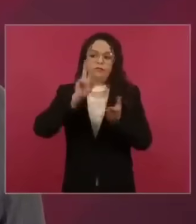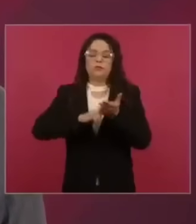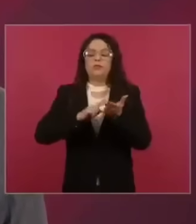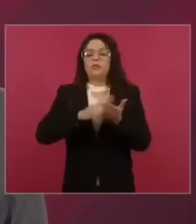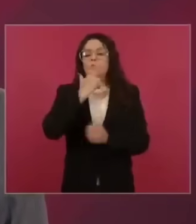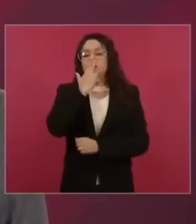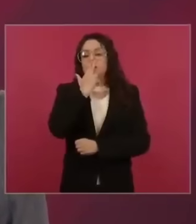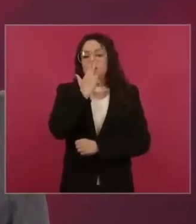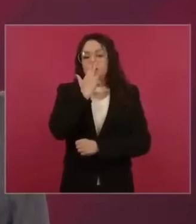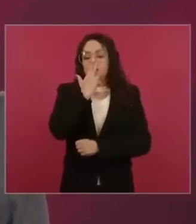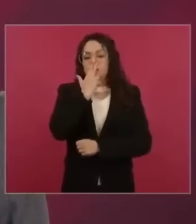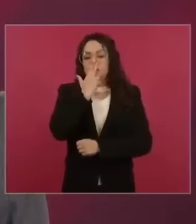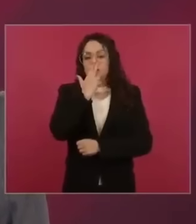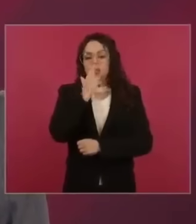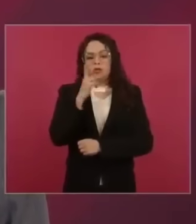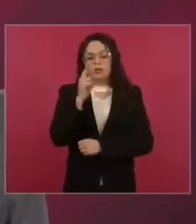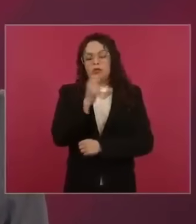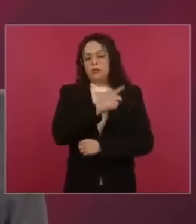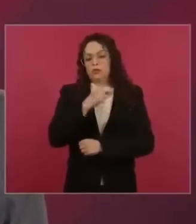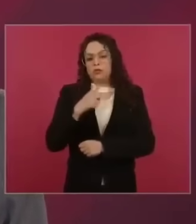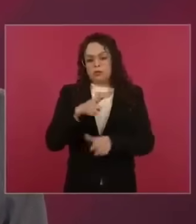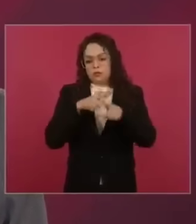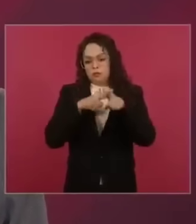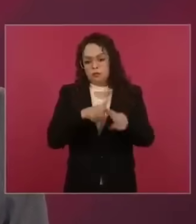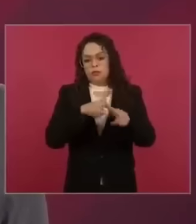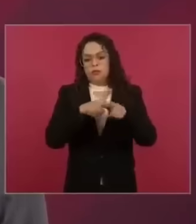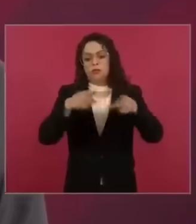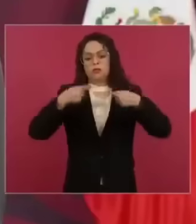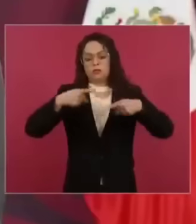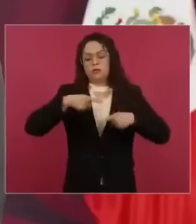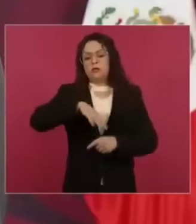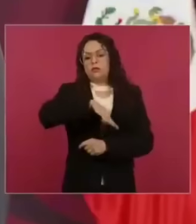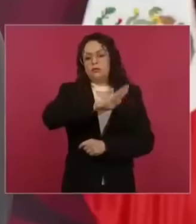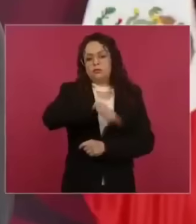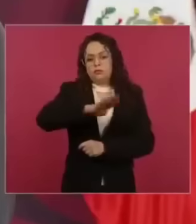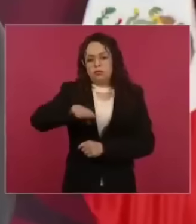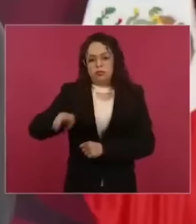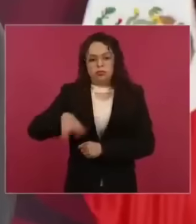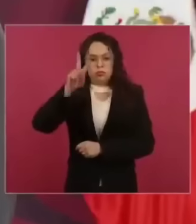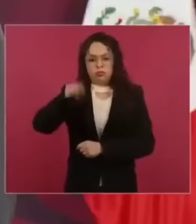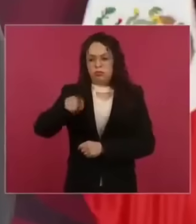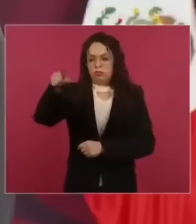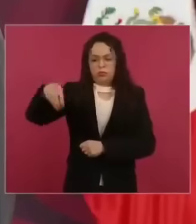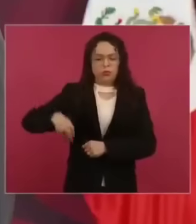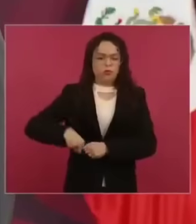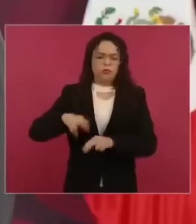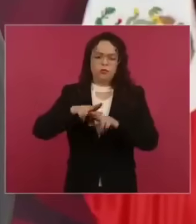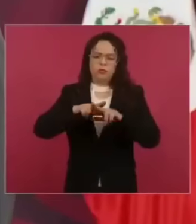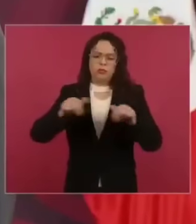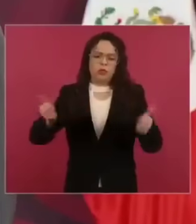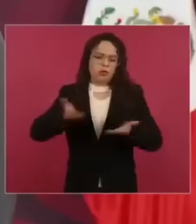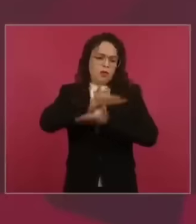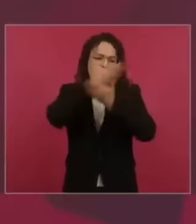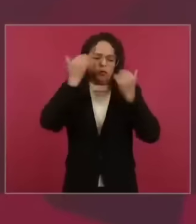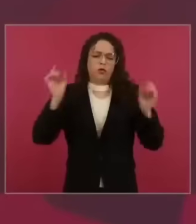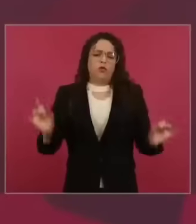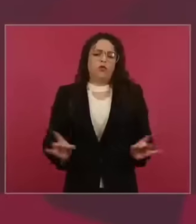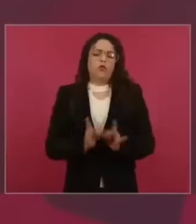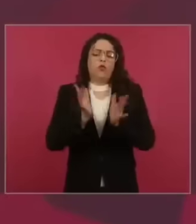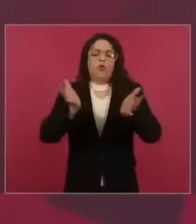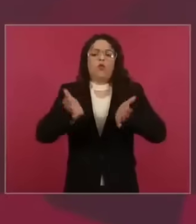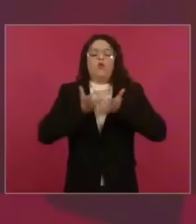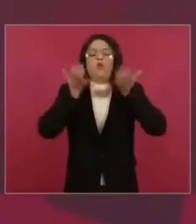panista de Vicente Fox para que ganara el borracho de Calderón bueno esa es una y también lo que